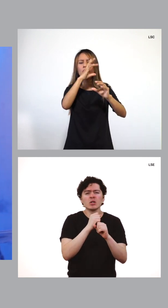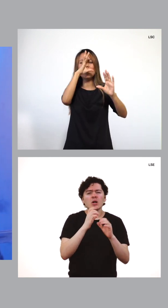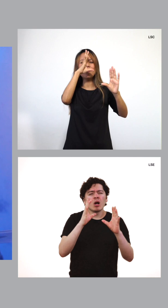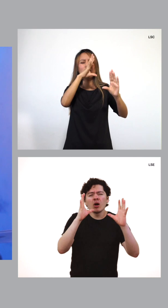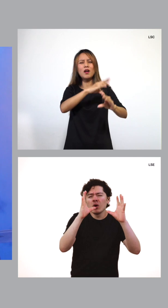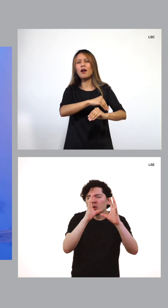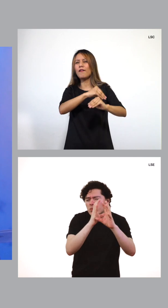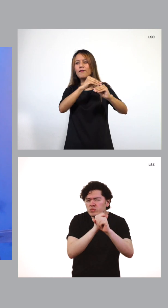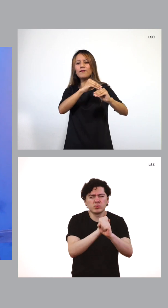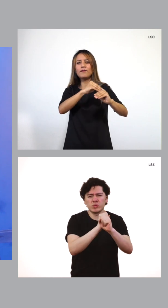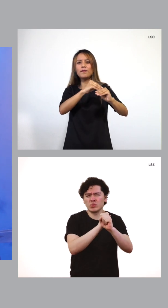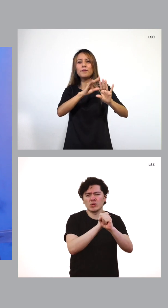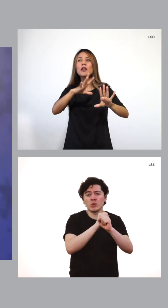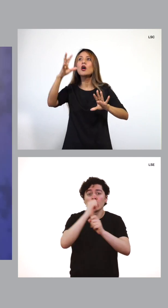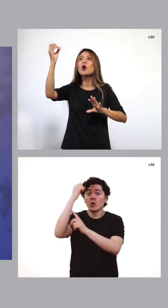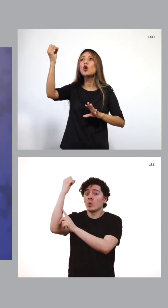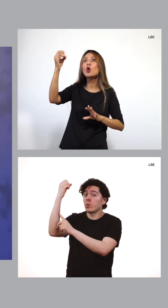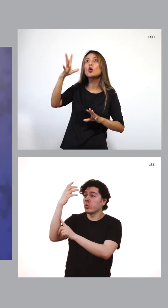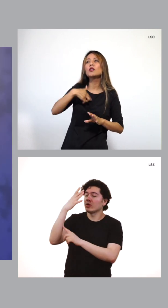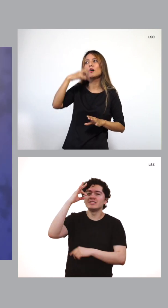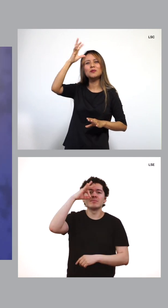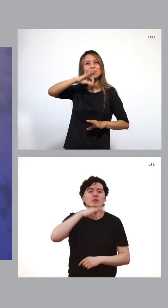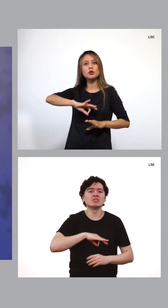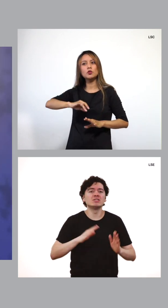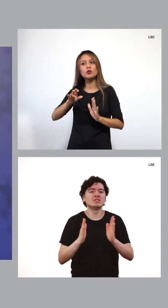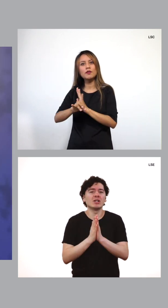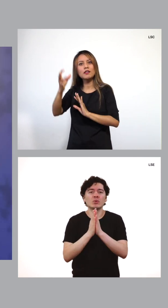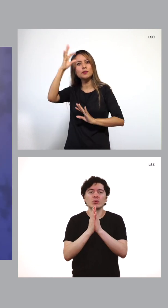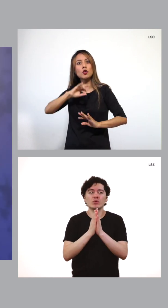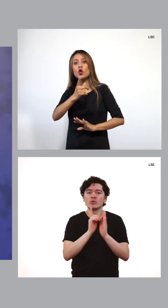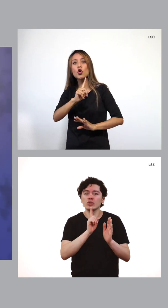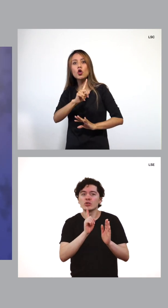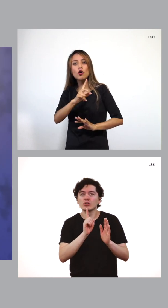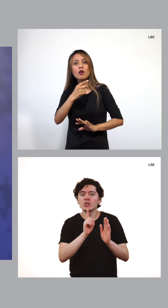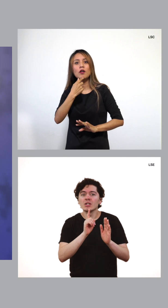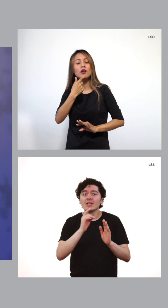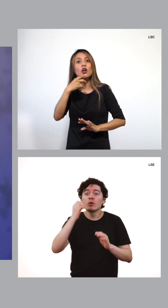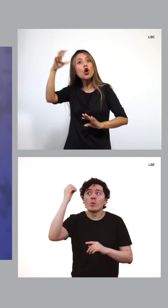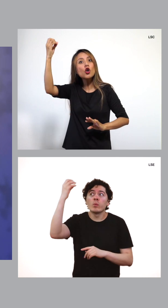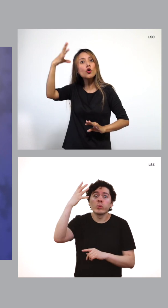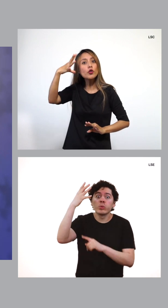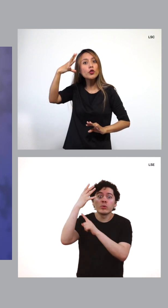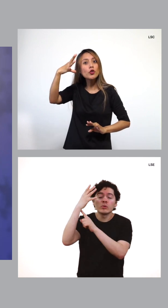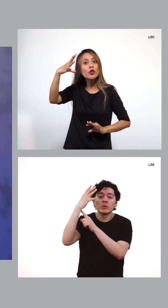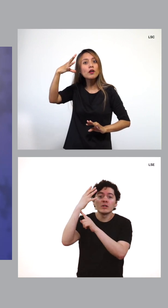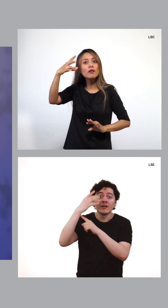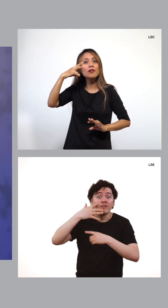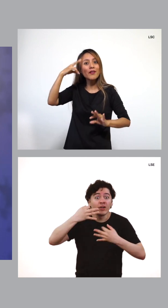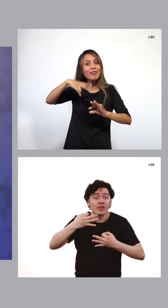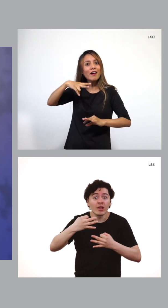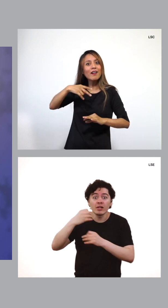Y cuando hablo de luz, no estoy hablando de oh, mi espíritu. No, no, no. La luz. La luz te da